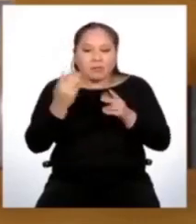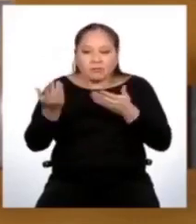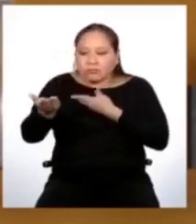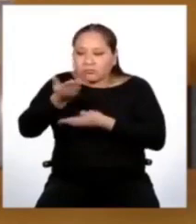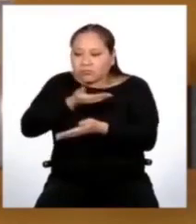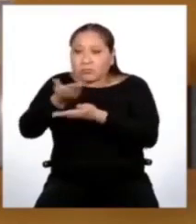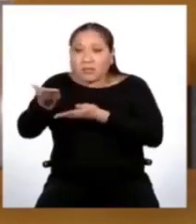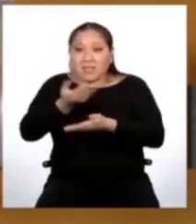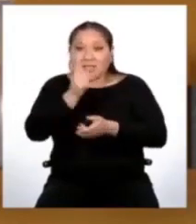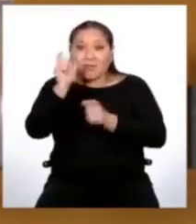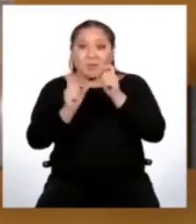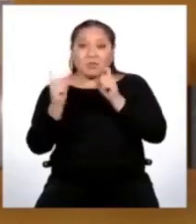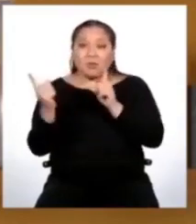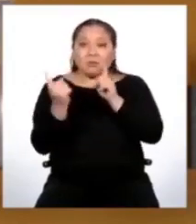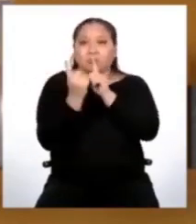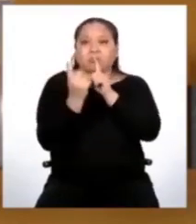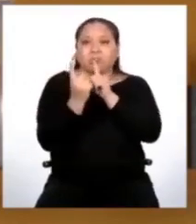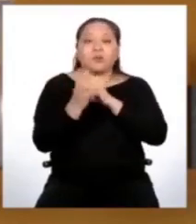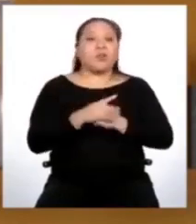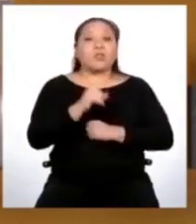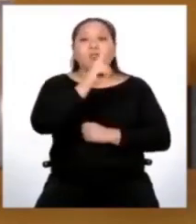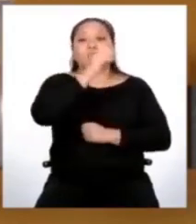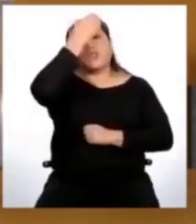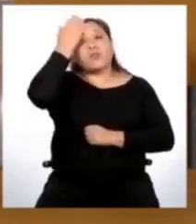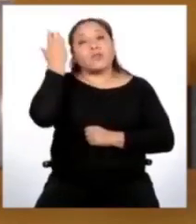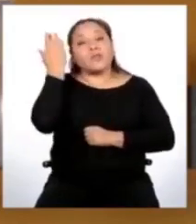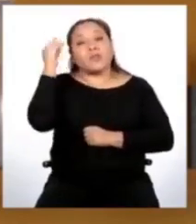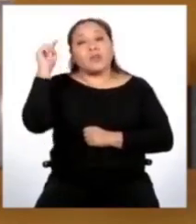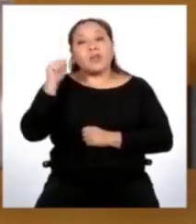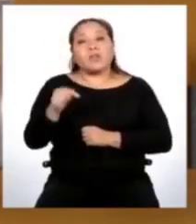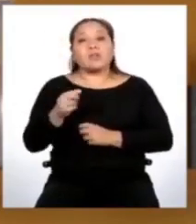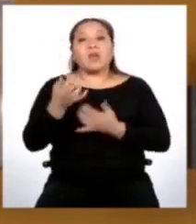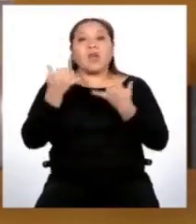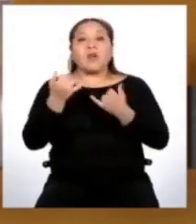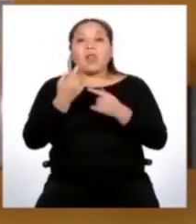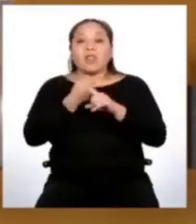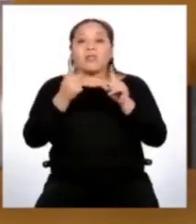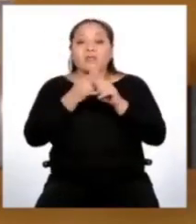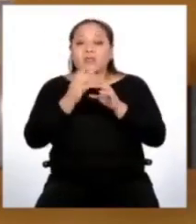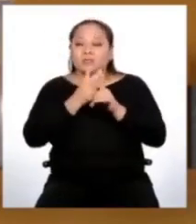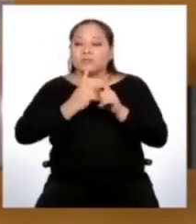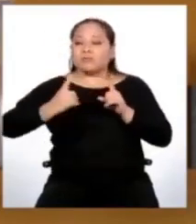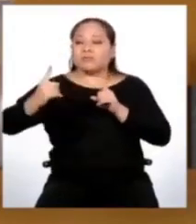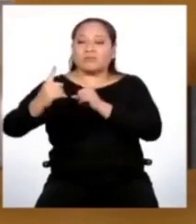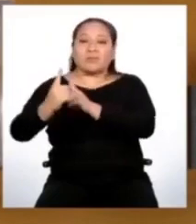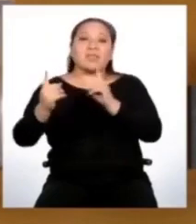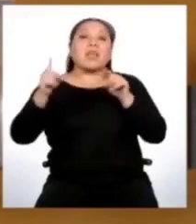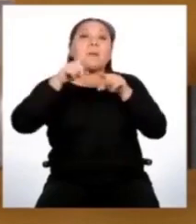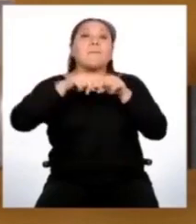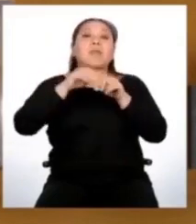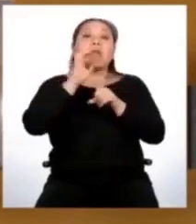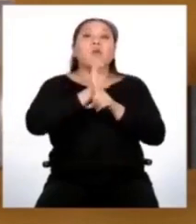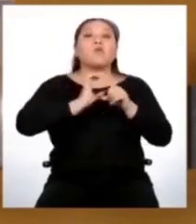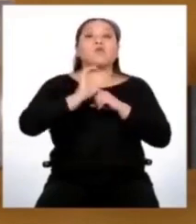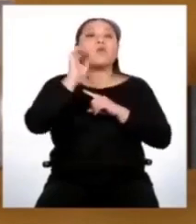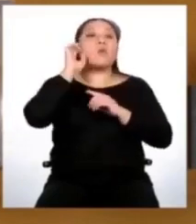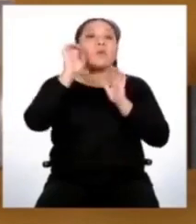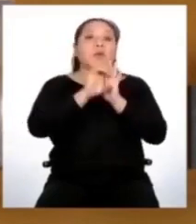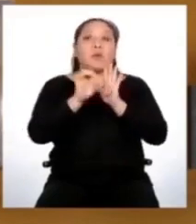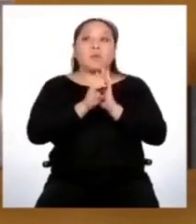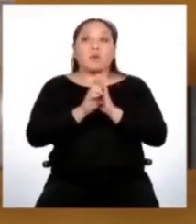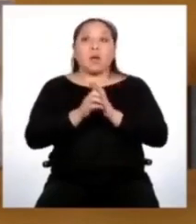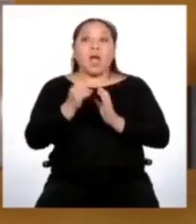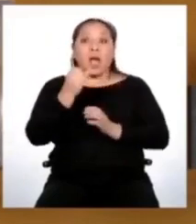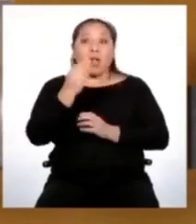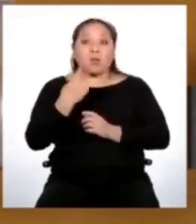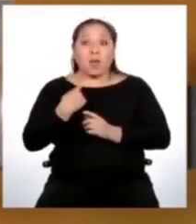interacción. Pero no olvidemos que todos los elementos entran en juego de manera diferente en cada cultura. Por ejemplo, algunos nos